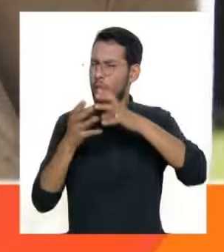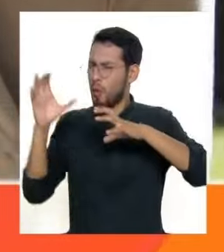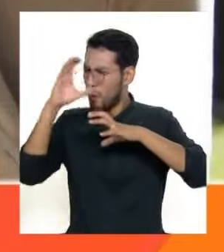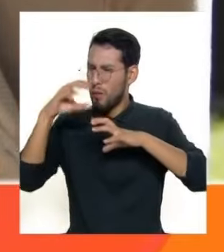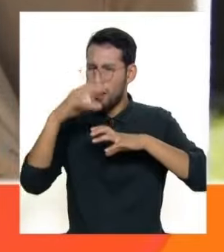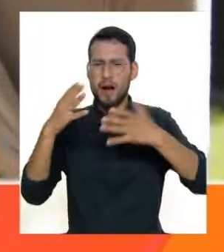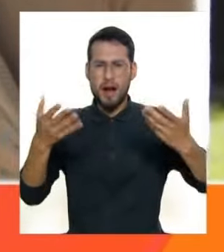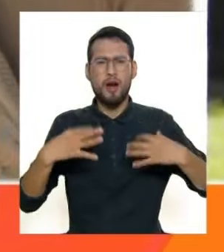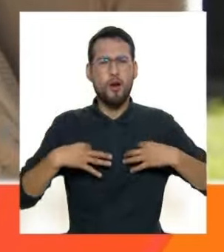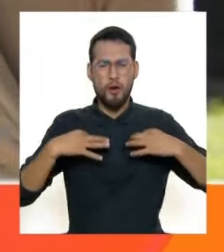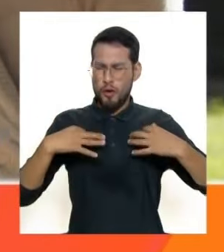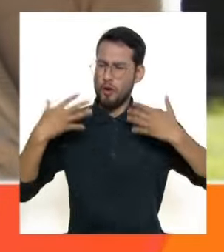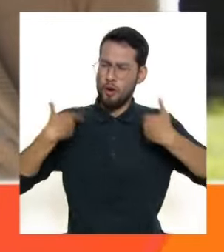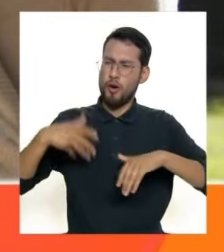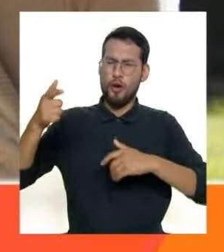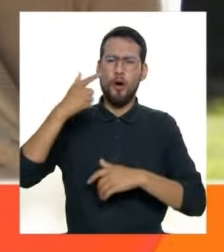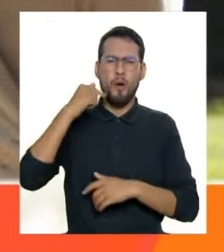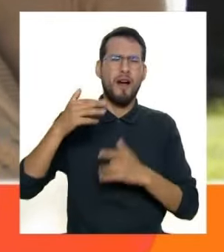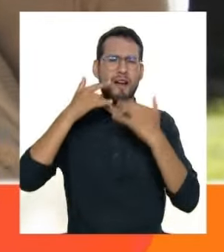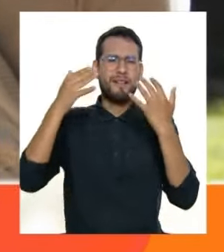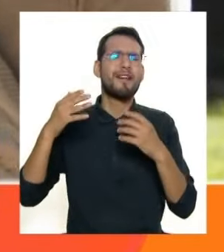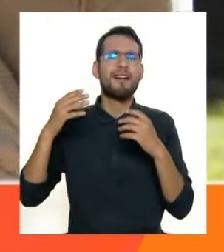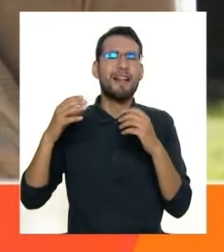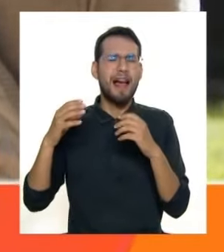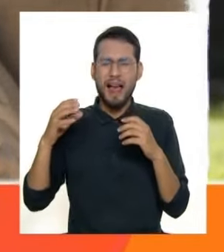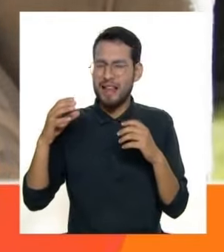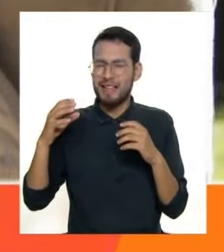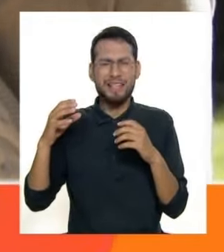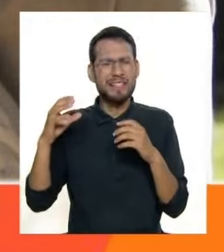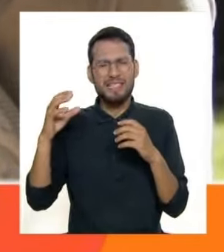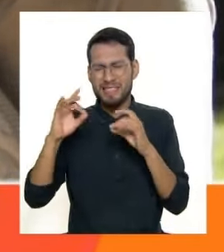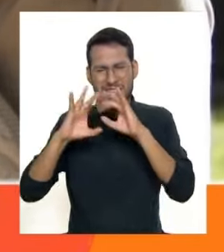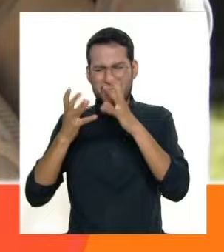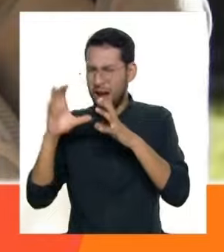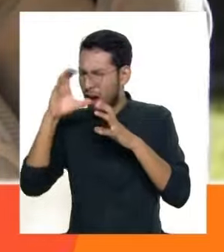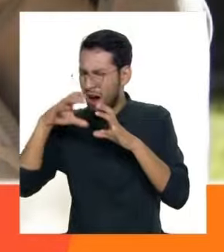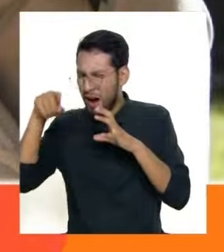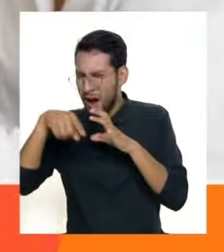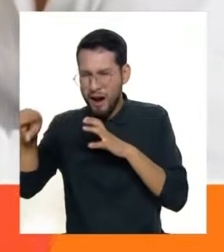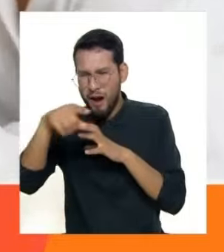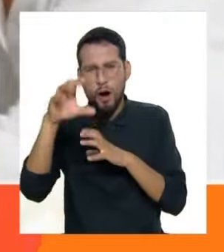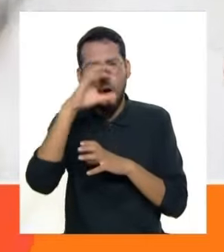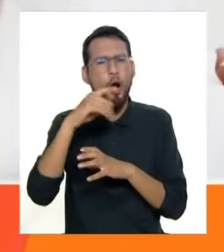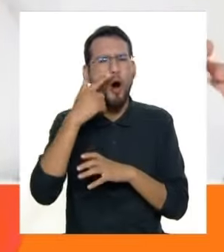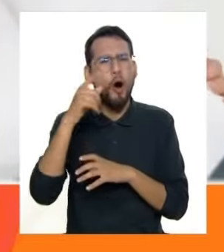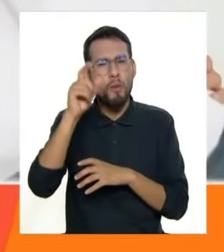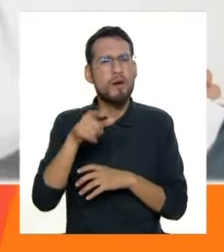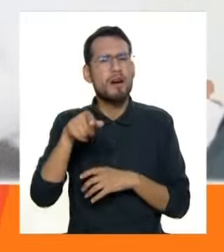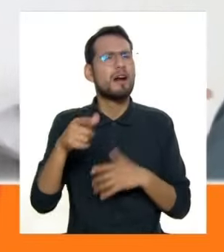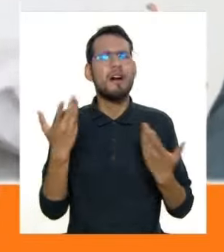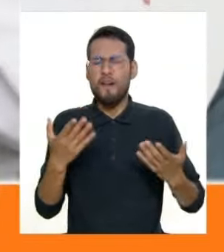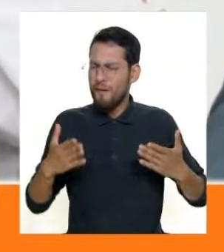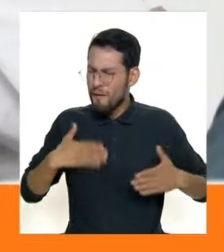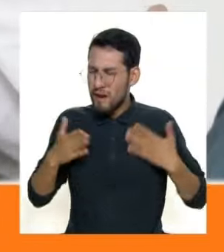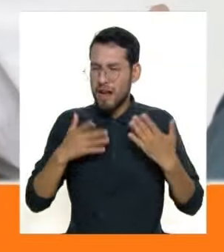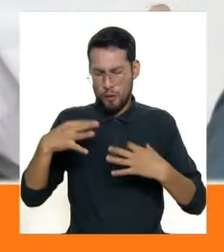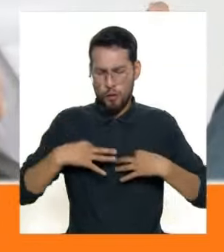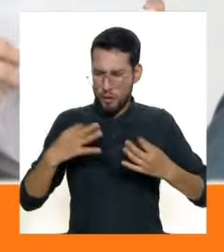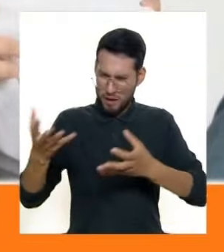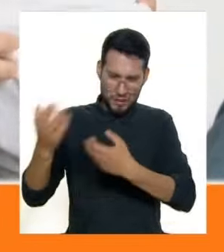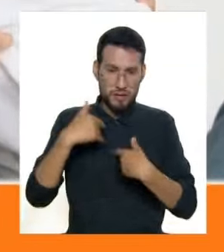trajeran la camisa del hombre más feliz de la tierra. Y buscaron por todas partes, no encontraban, hasta que un día encontraron a un hombre que estaba pescando en el río. Y le